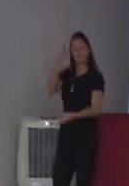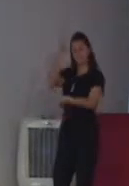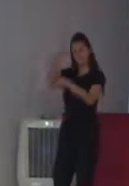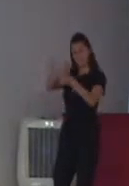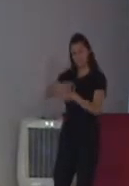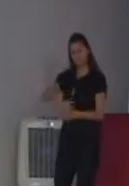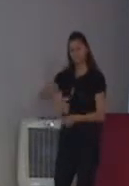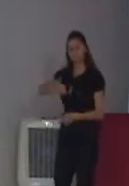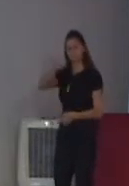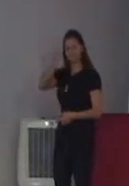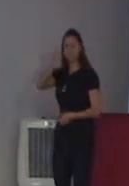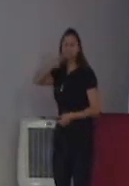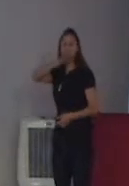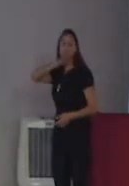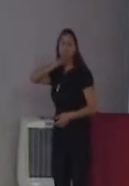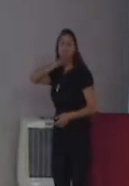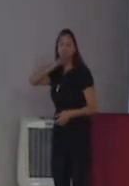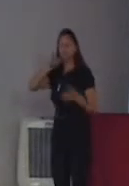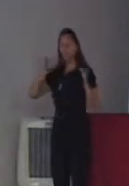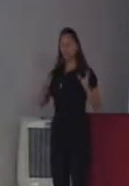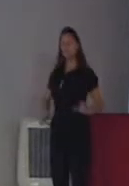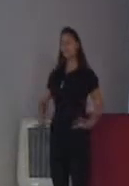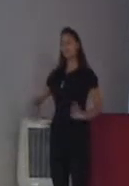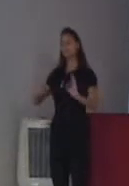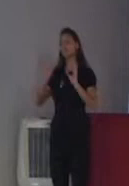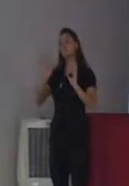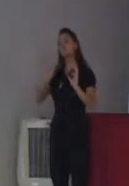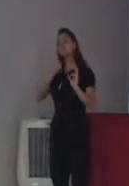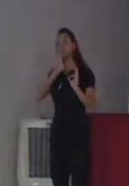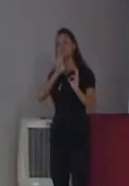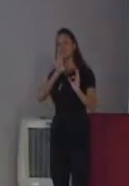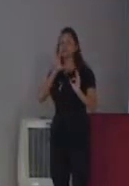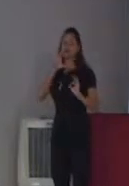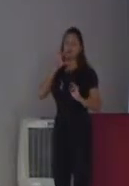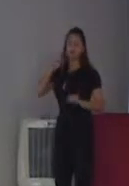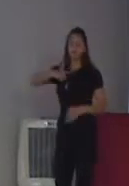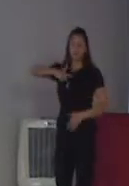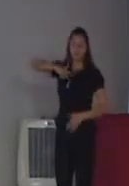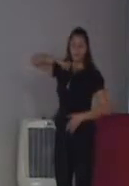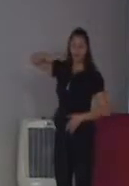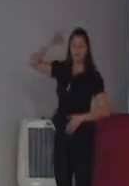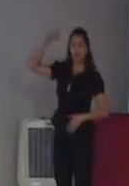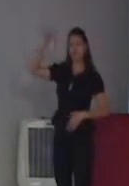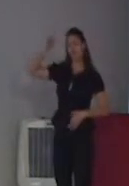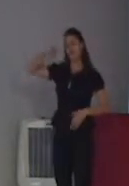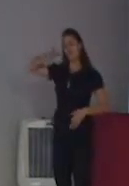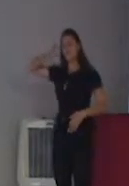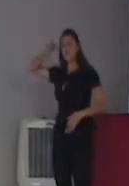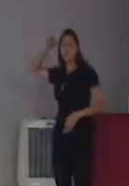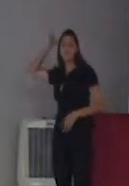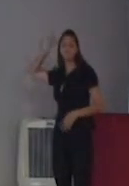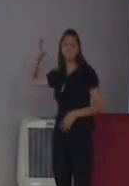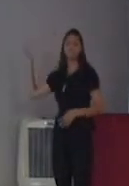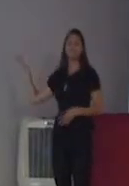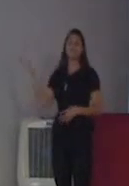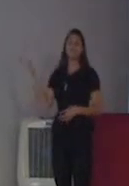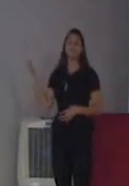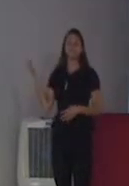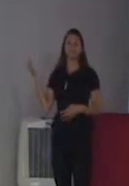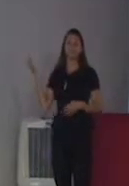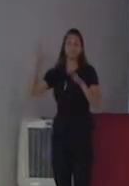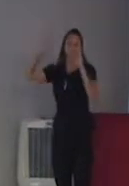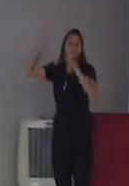Exacto, pues justamente los que tenían el cuerpo perfecto eran hombres blancos, rubios y